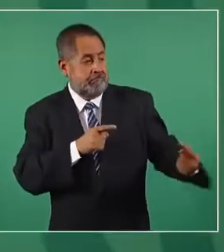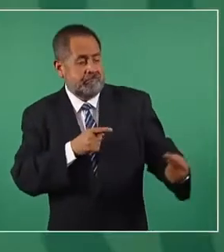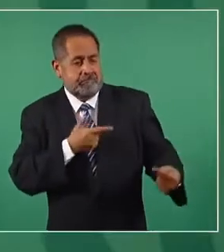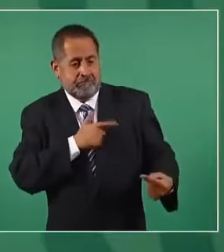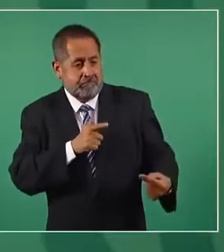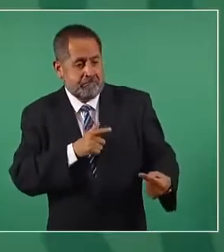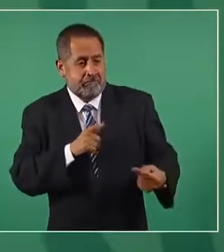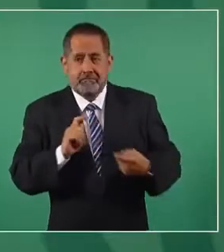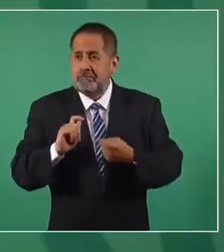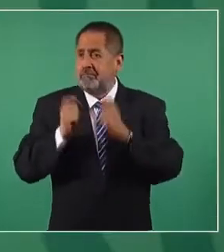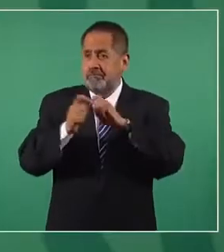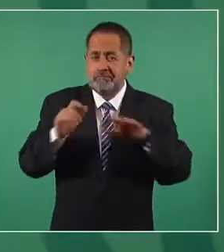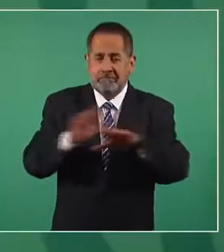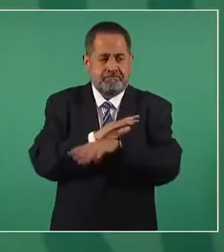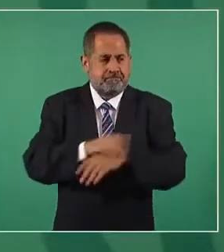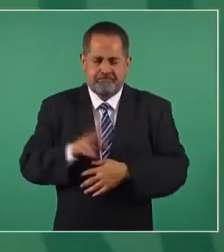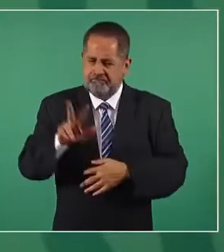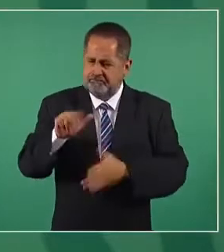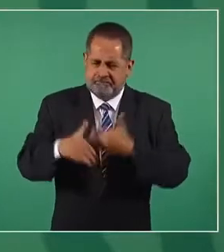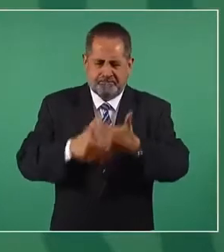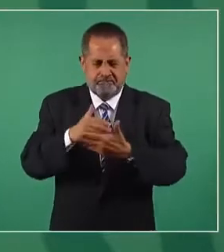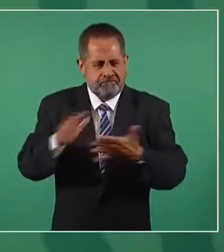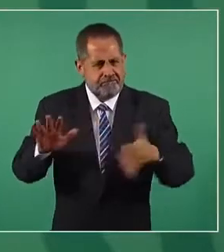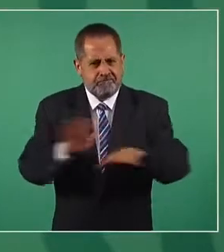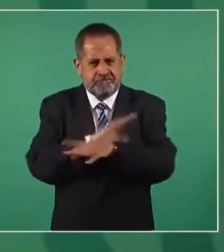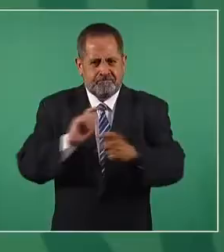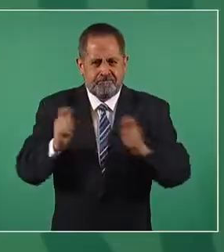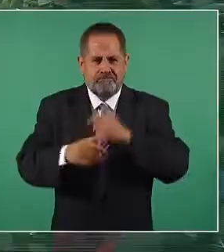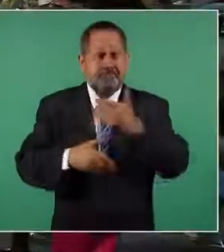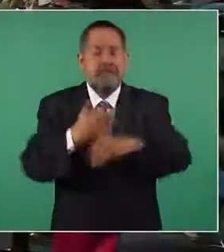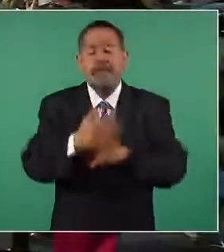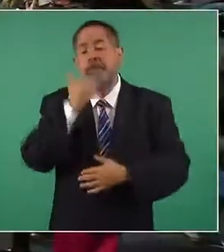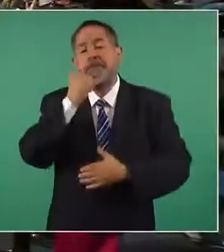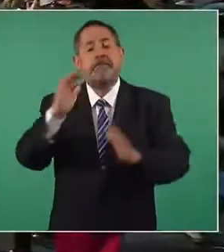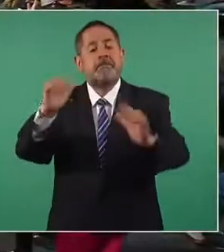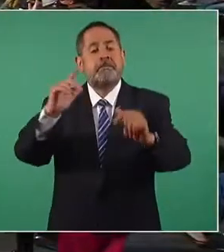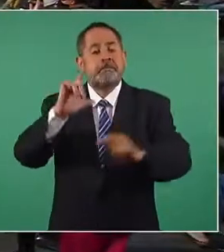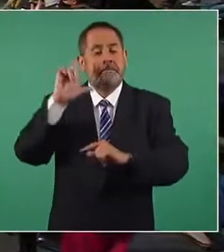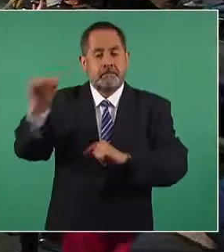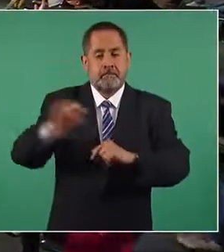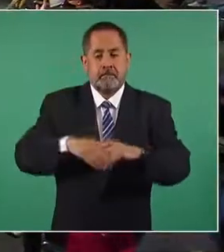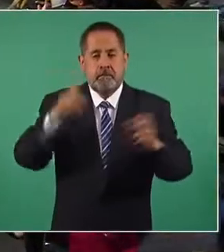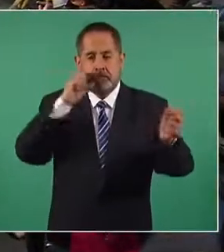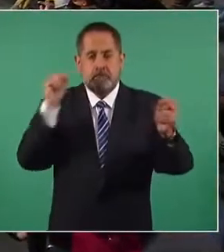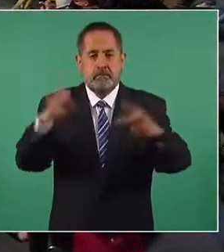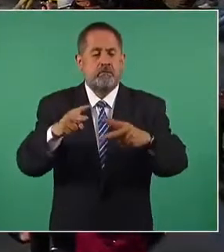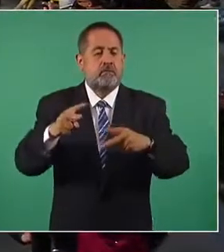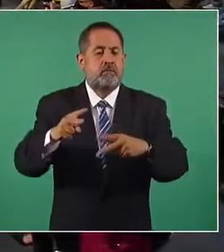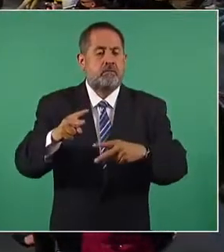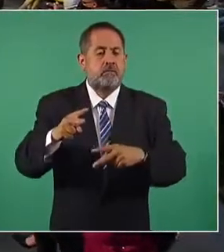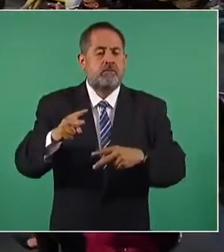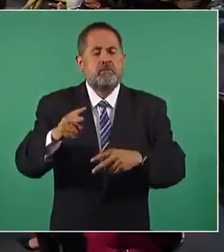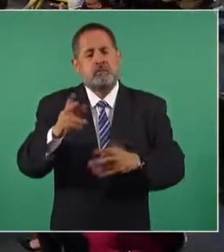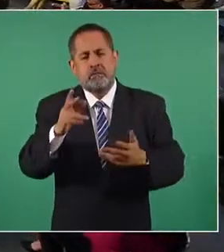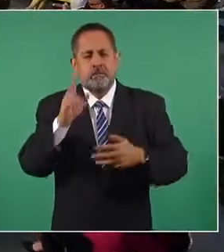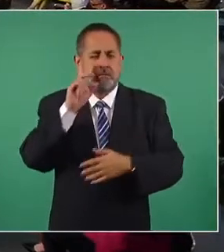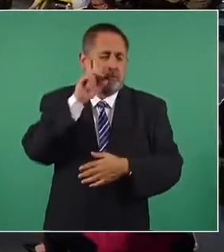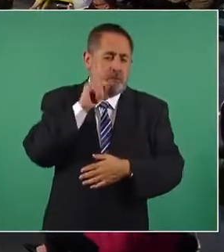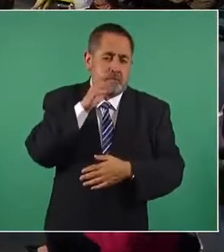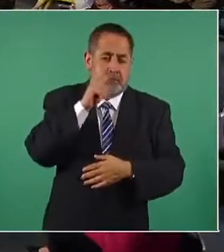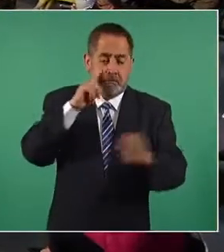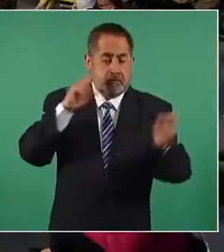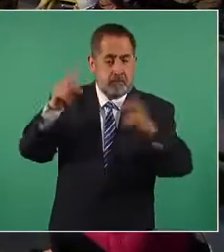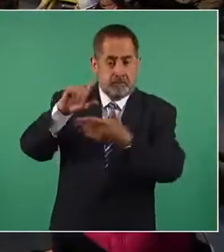La transformación va hacia adelante. Ya me tengo que ir. Nos vemos, si no pueden, mañana